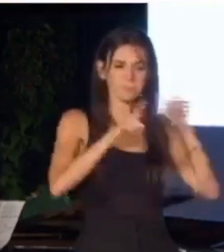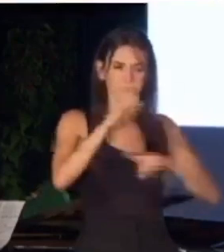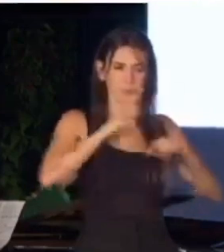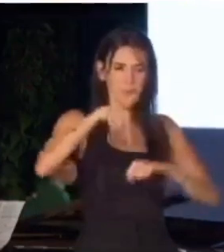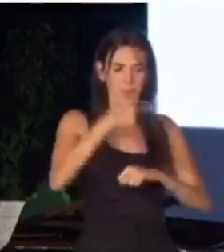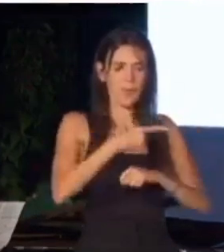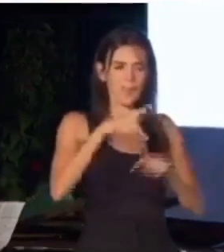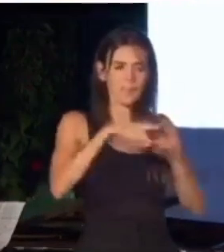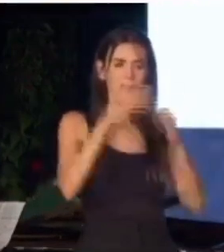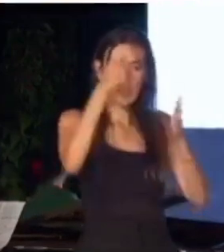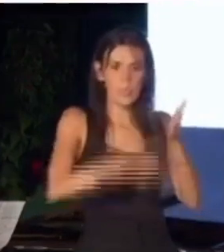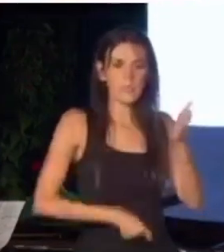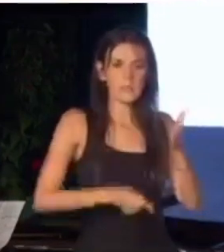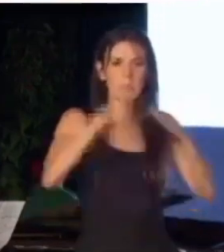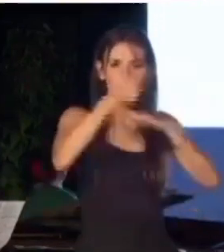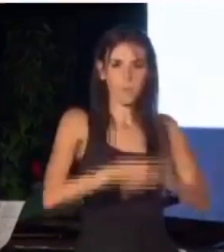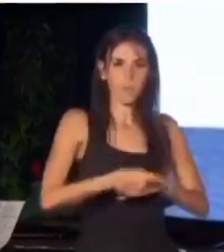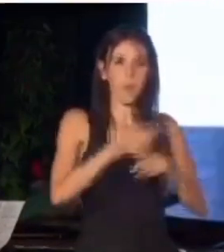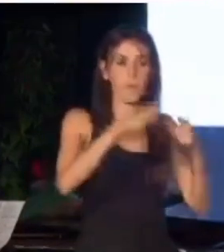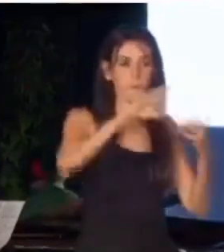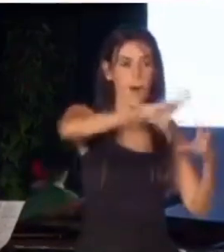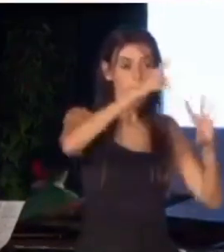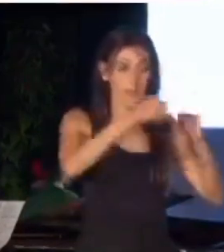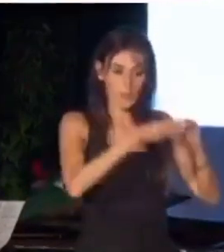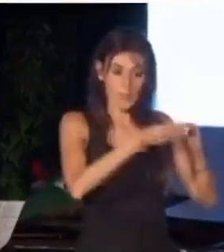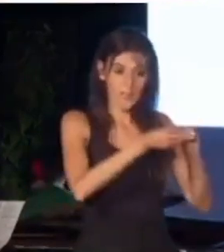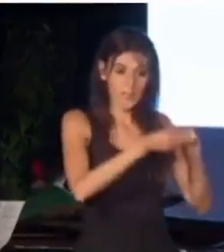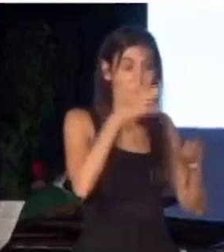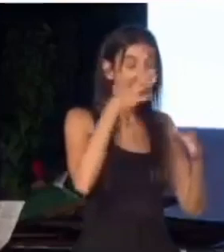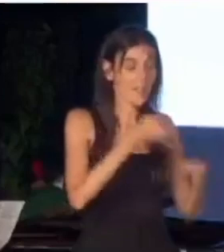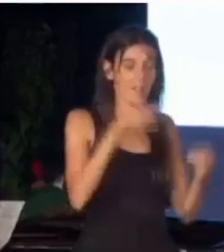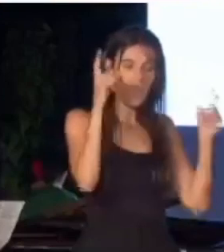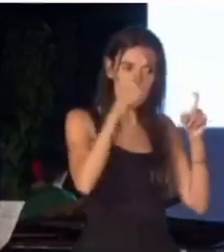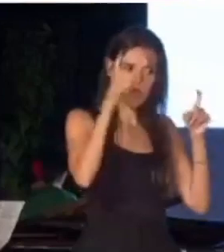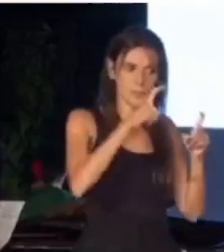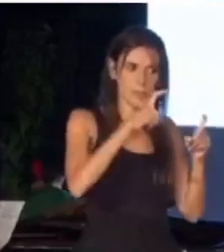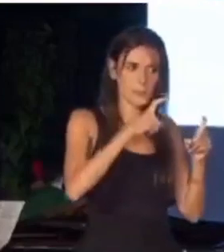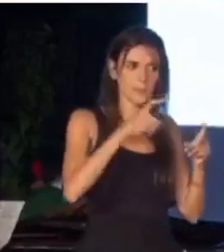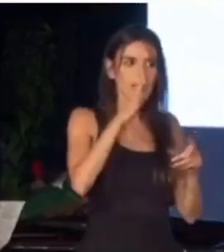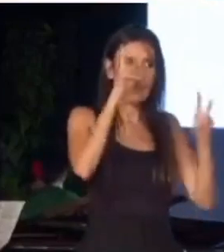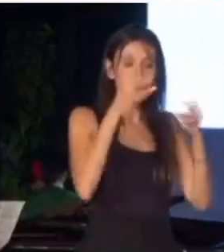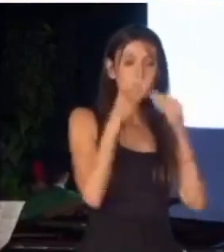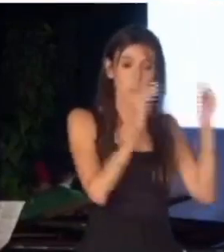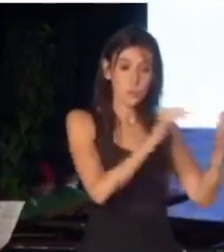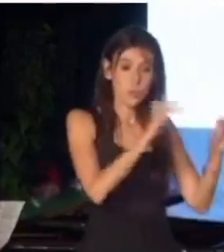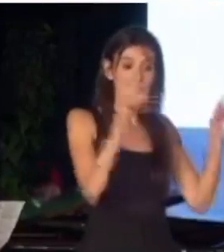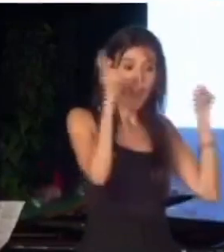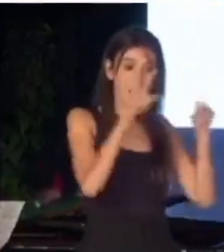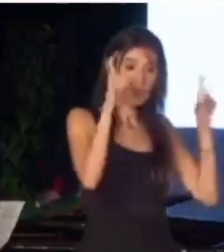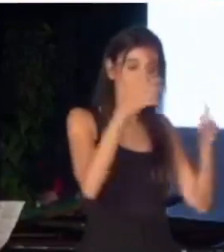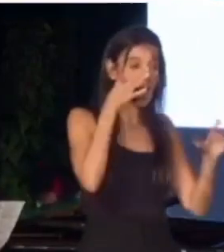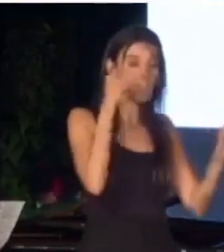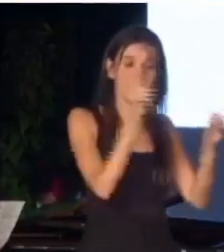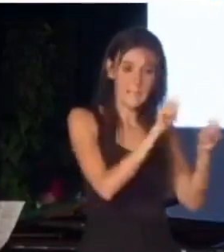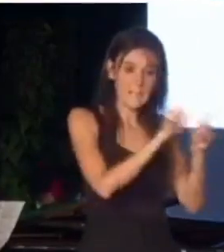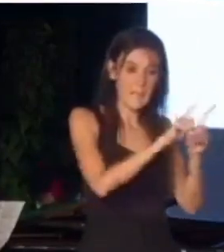sufrimos nos exigió primero adaptarnos a una nueva realidad educativa, la de sustituir la enseñanza